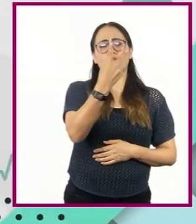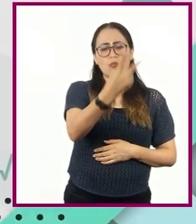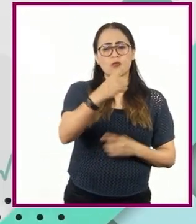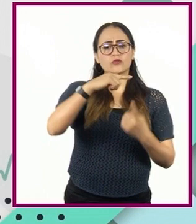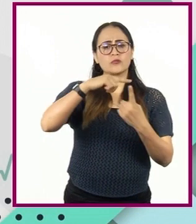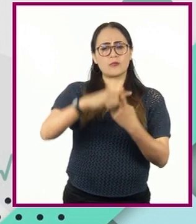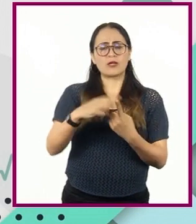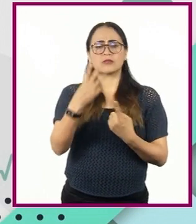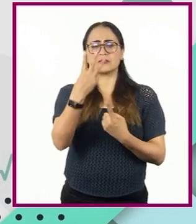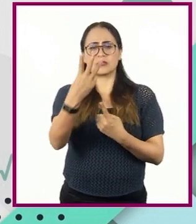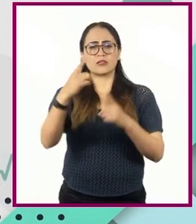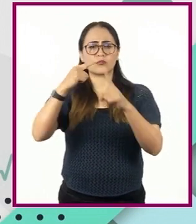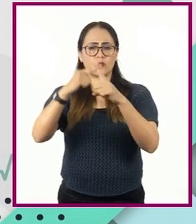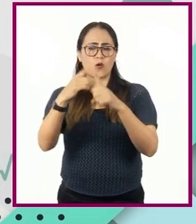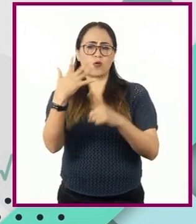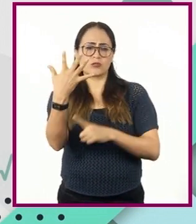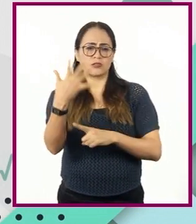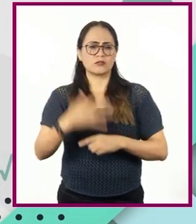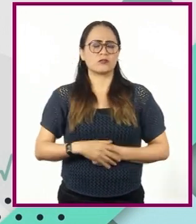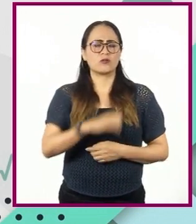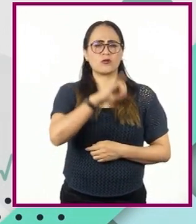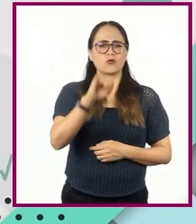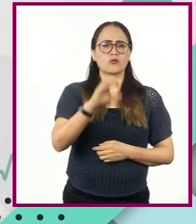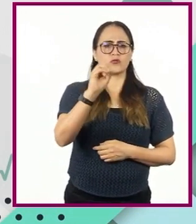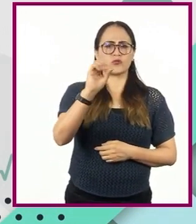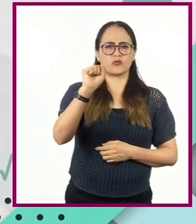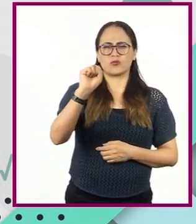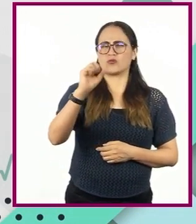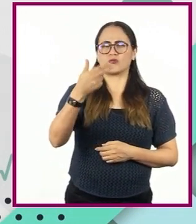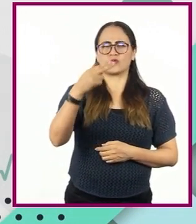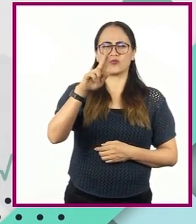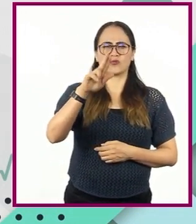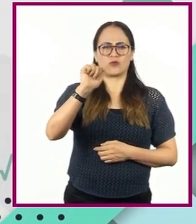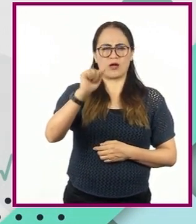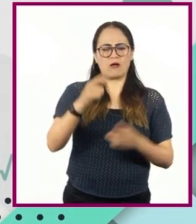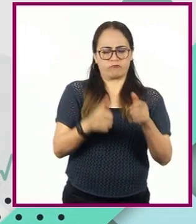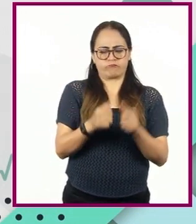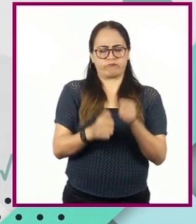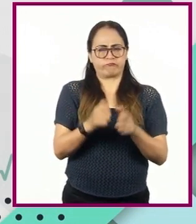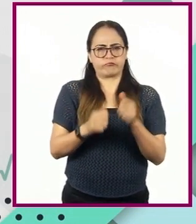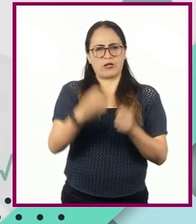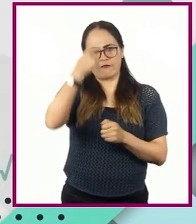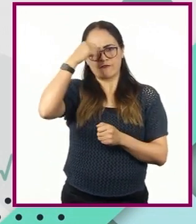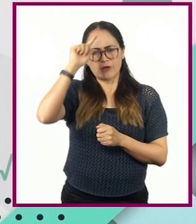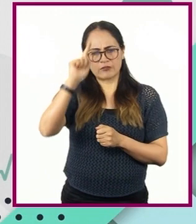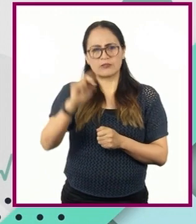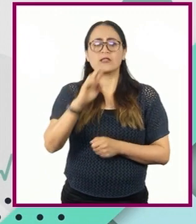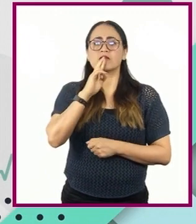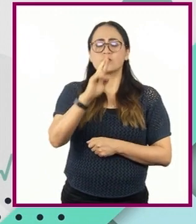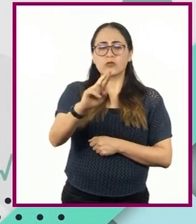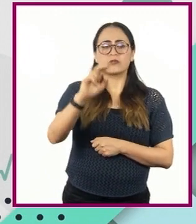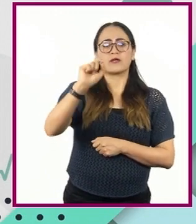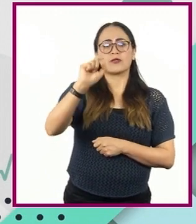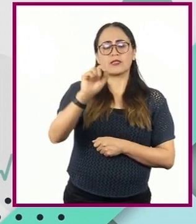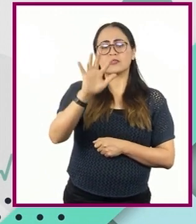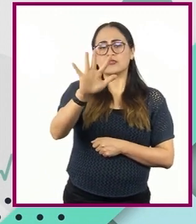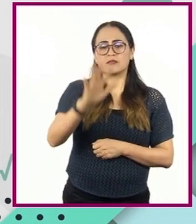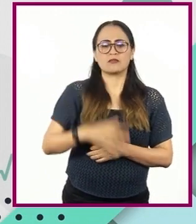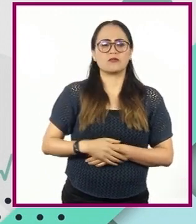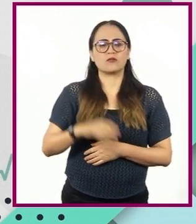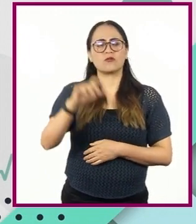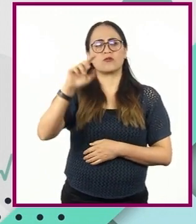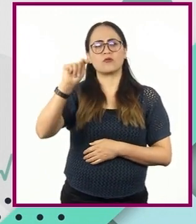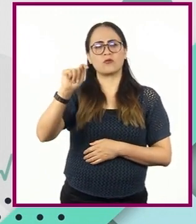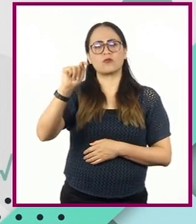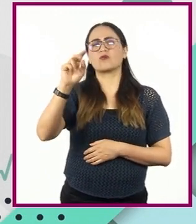5? Joshua usó una calculadora sencilla y el resultado que obtuvo fue 25. Ruthie utilizó